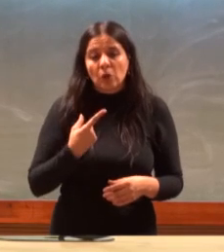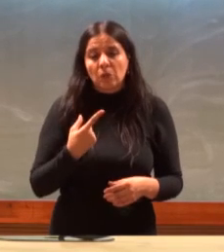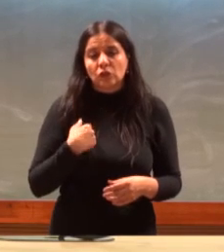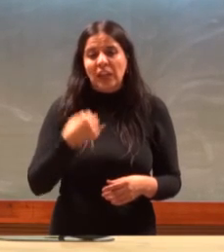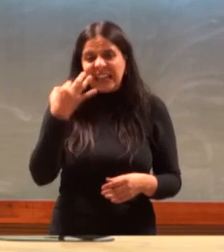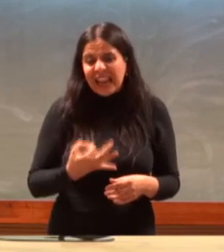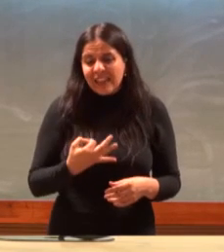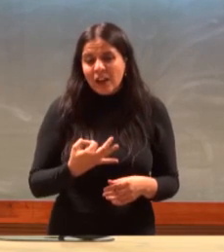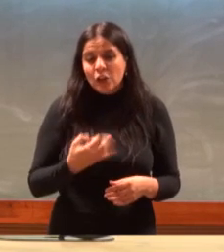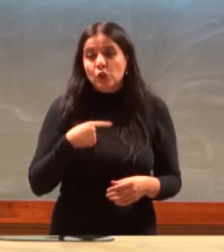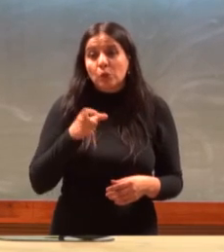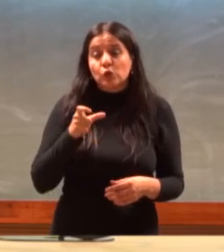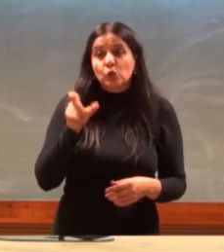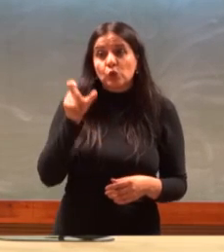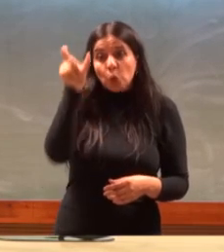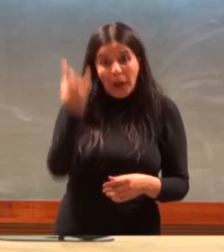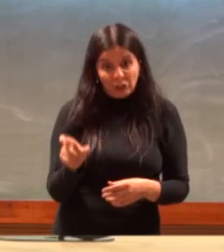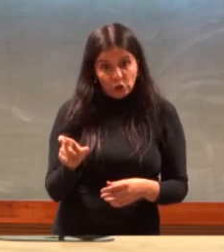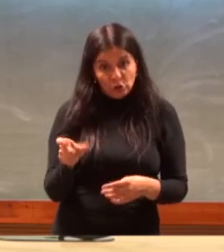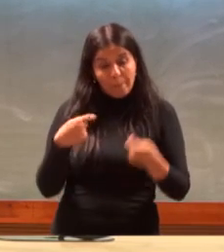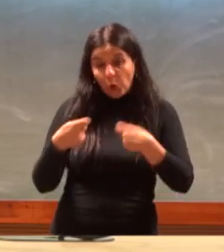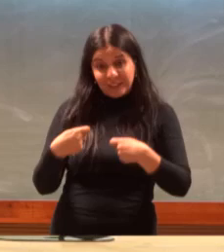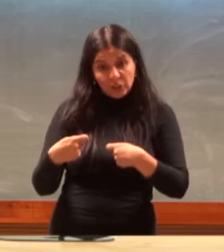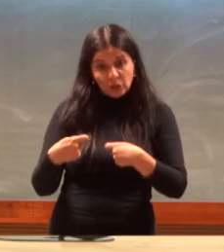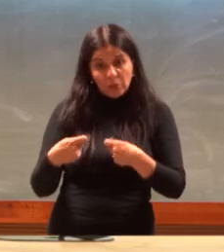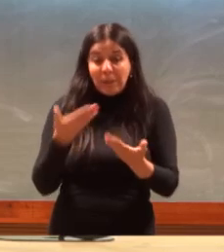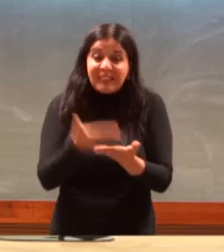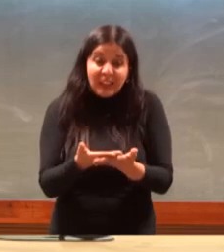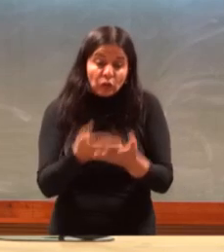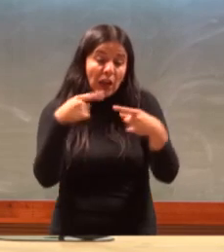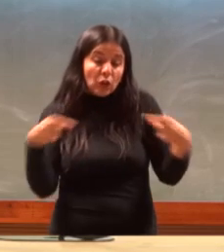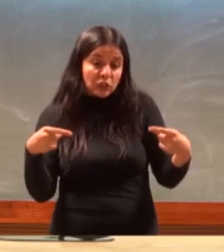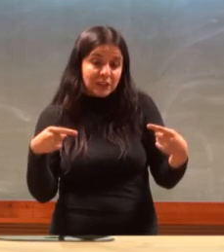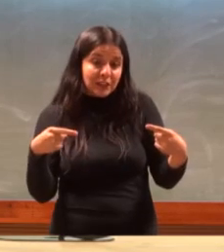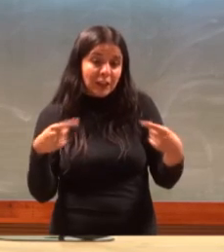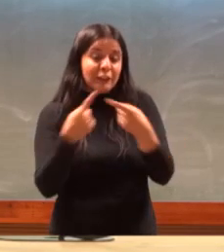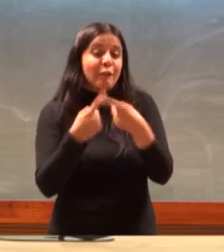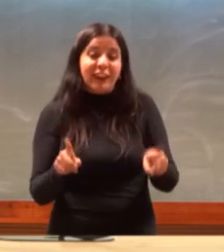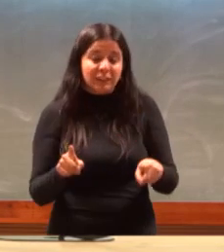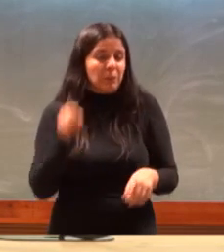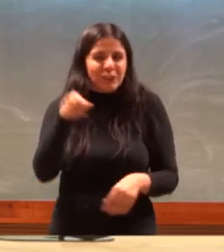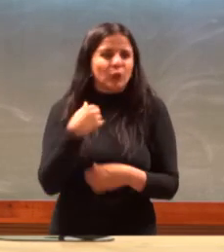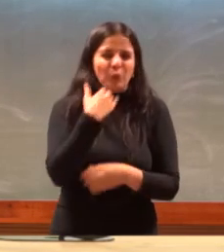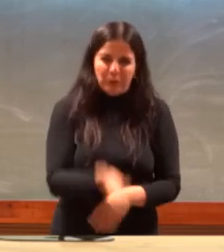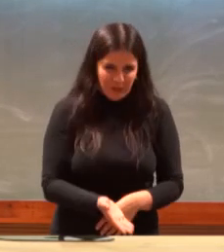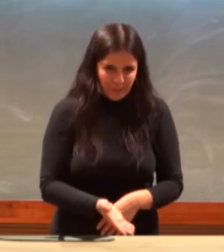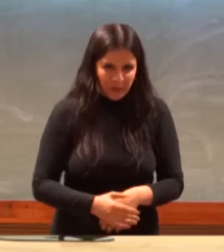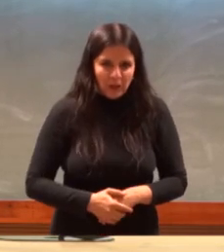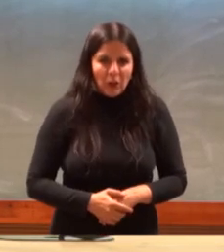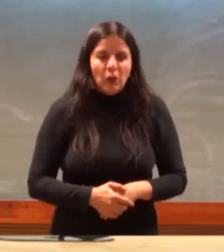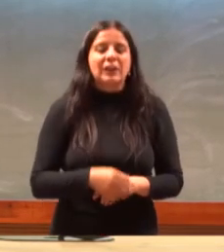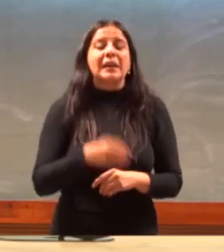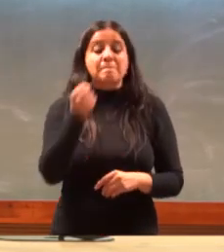sujetos políticos desde otro punto de vista y y planteando las cosas de manera diferente Pero como lo digo no importa eso lo que importa es que desde la